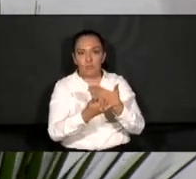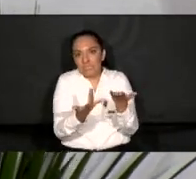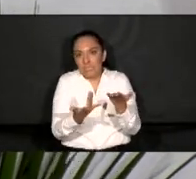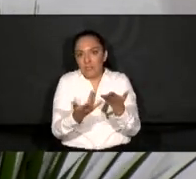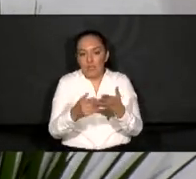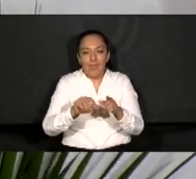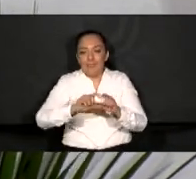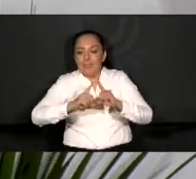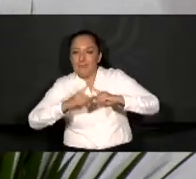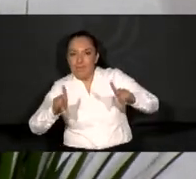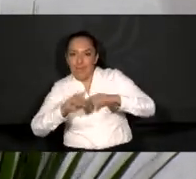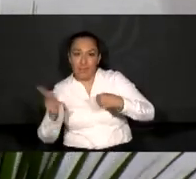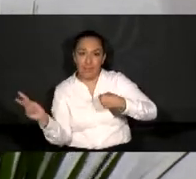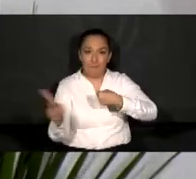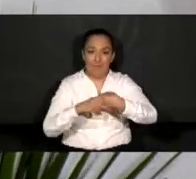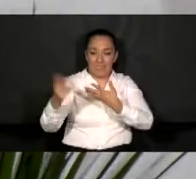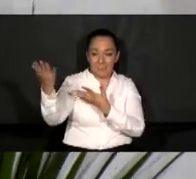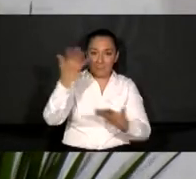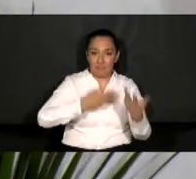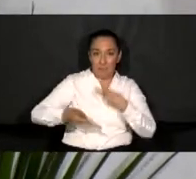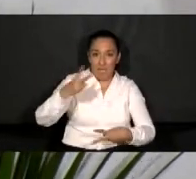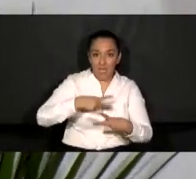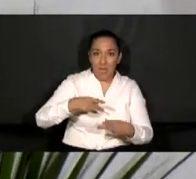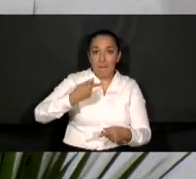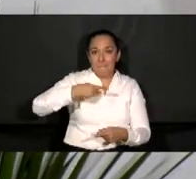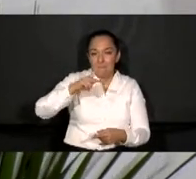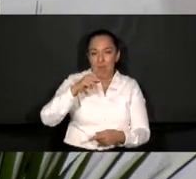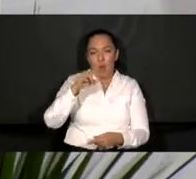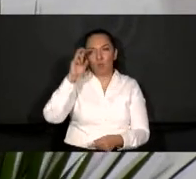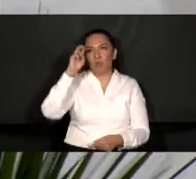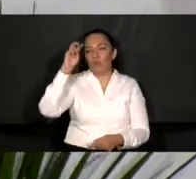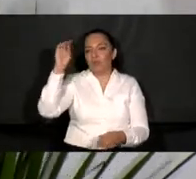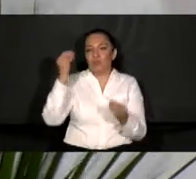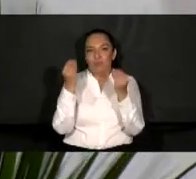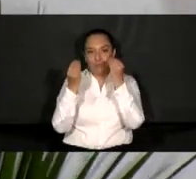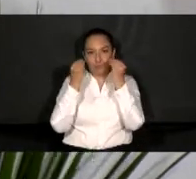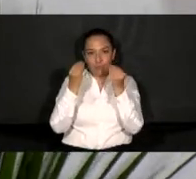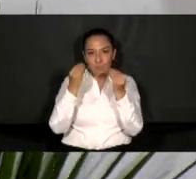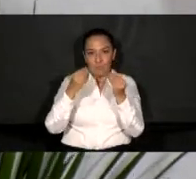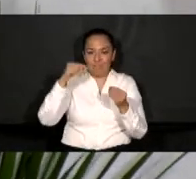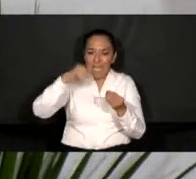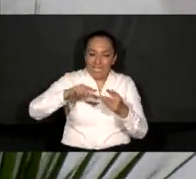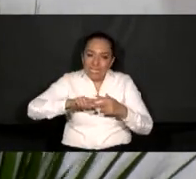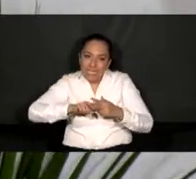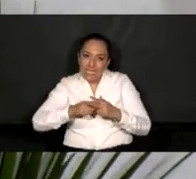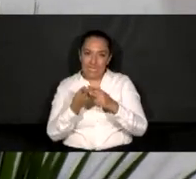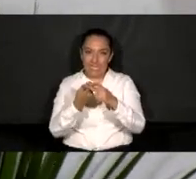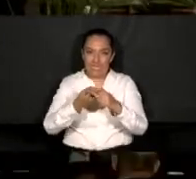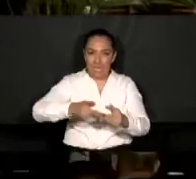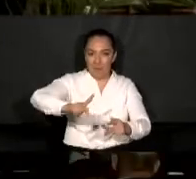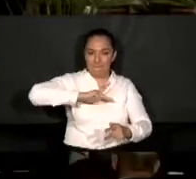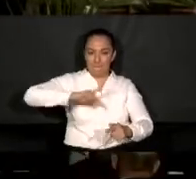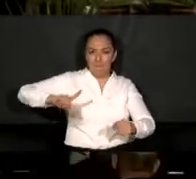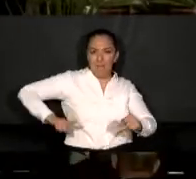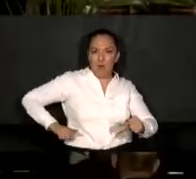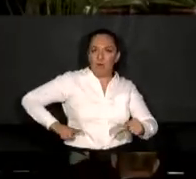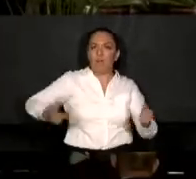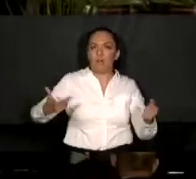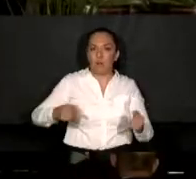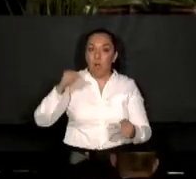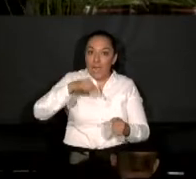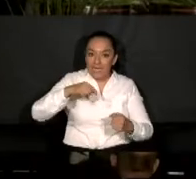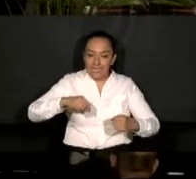se intercambian sueños. Iniciamos aquí nuestro gobierno porque aquí inicia Chihuahua y